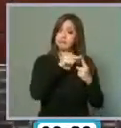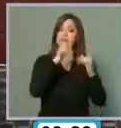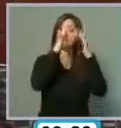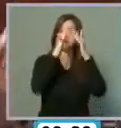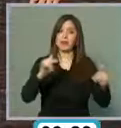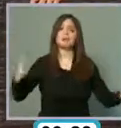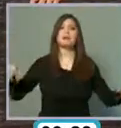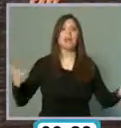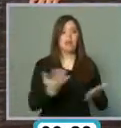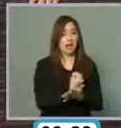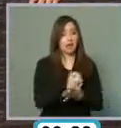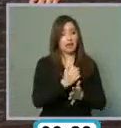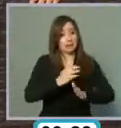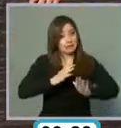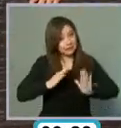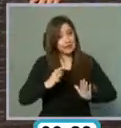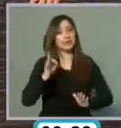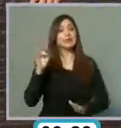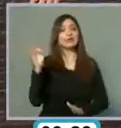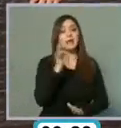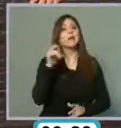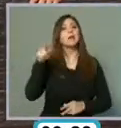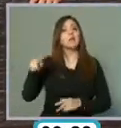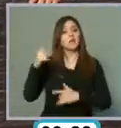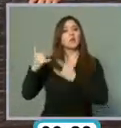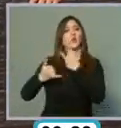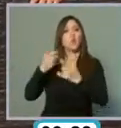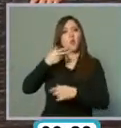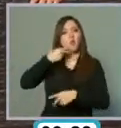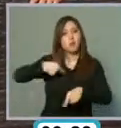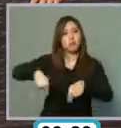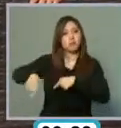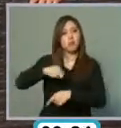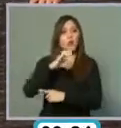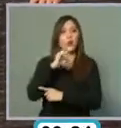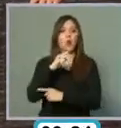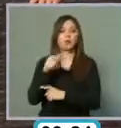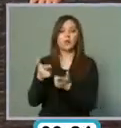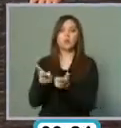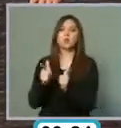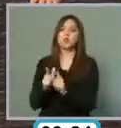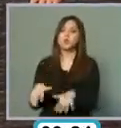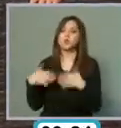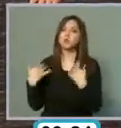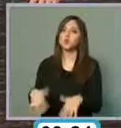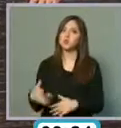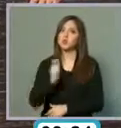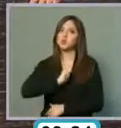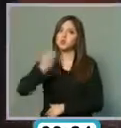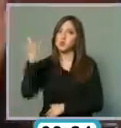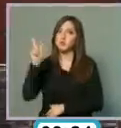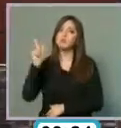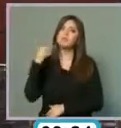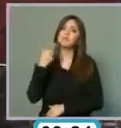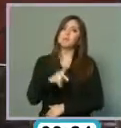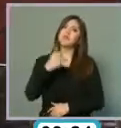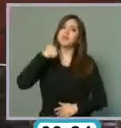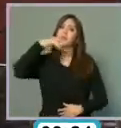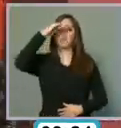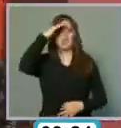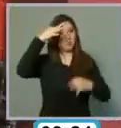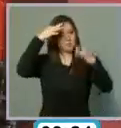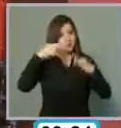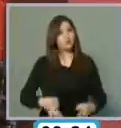Francia. Pues, Aunque me gusta Croacia, que está jugando excelentemente bien, Ajá. reconozco, pero veo Francia. Ahí está,